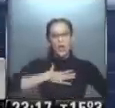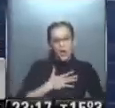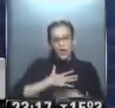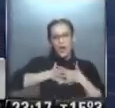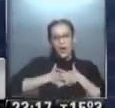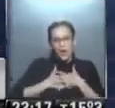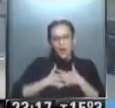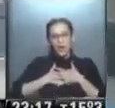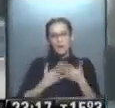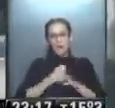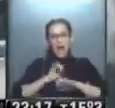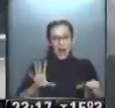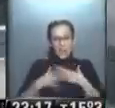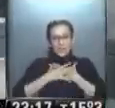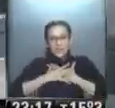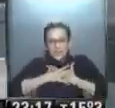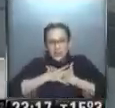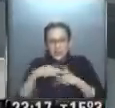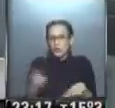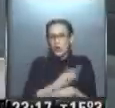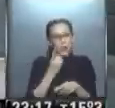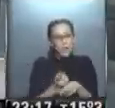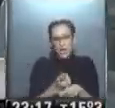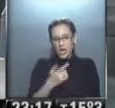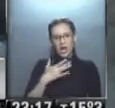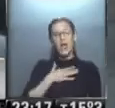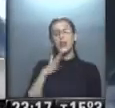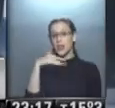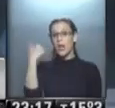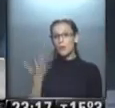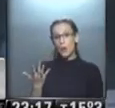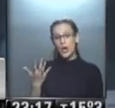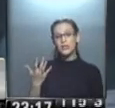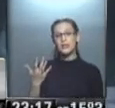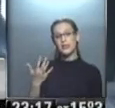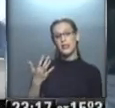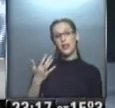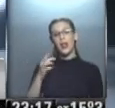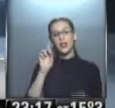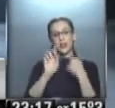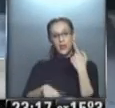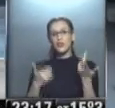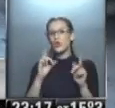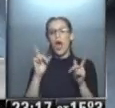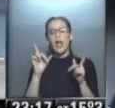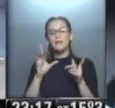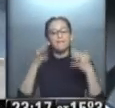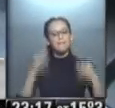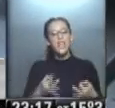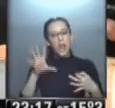poder respirar, una sensación de ahogo muy importante, y después ya directamente no tiene un recuerdo